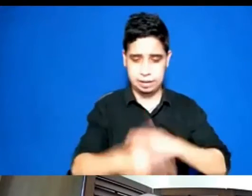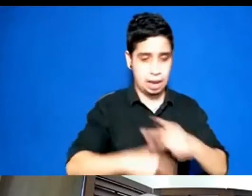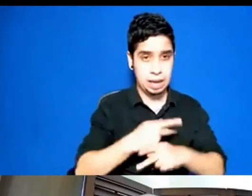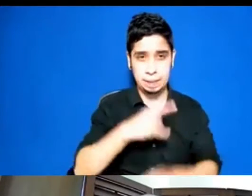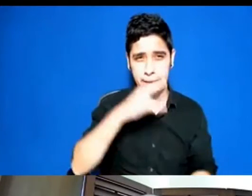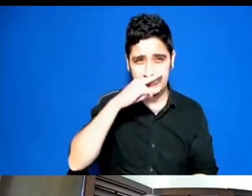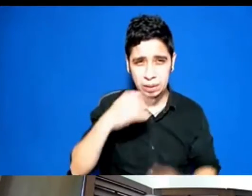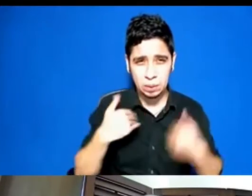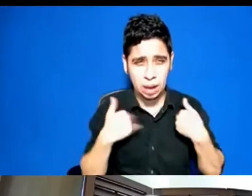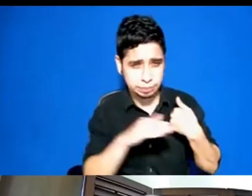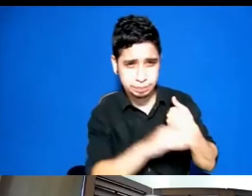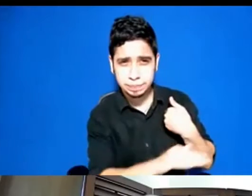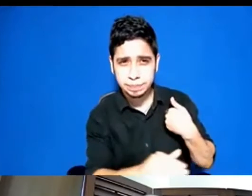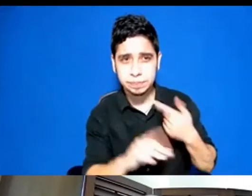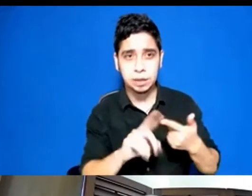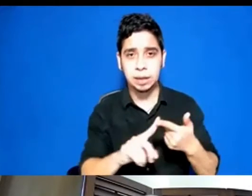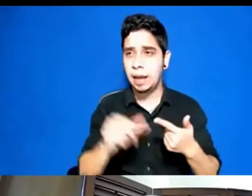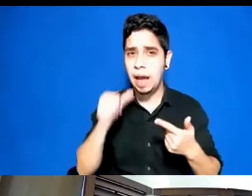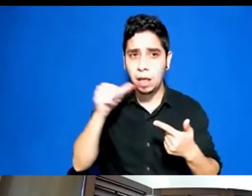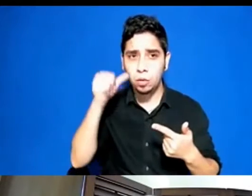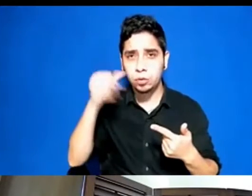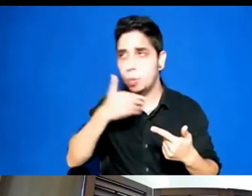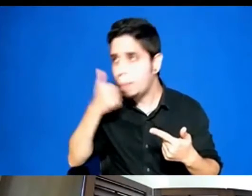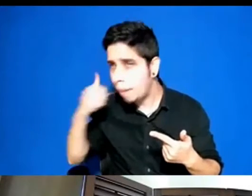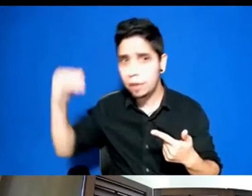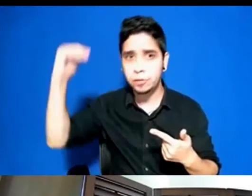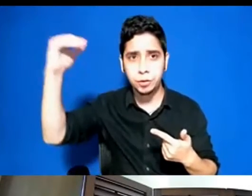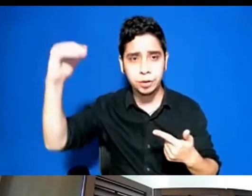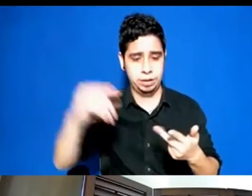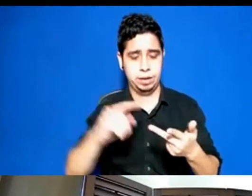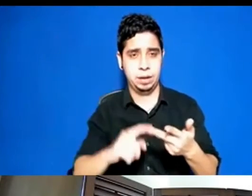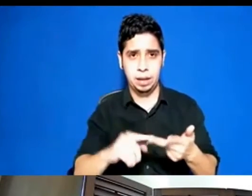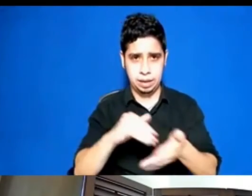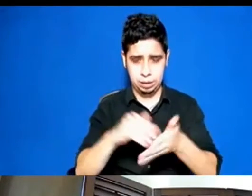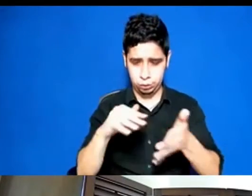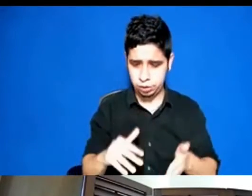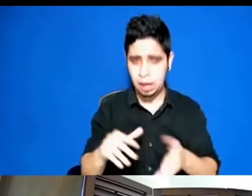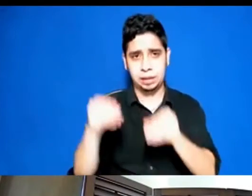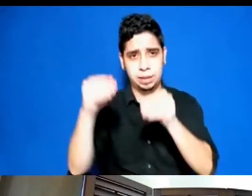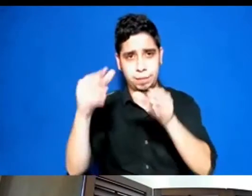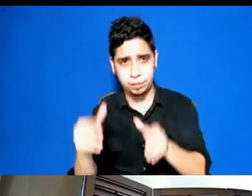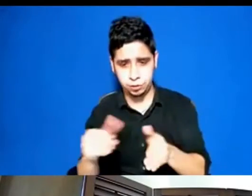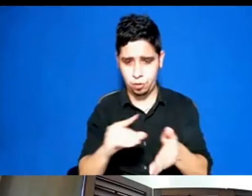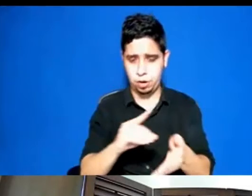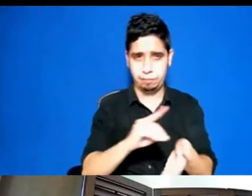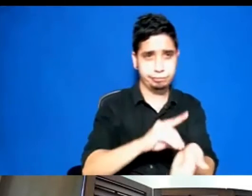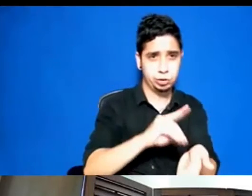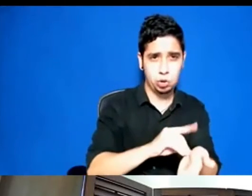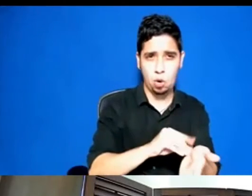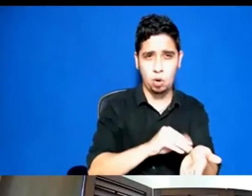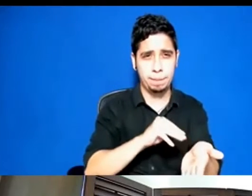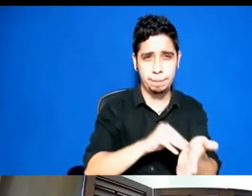pequeños, adultos mayores, estudiantes, profesores, médicos,